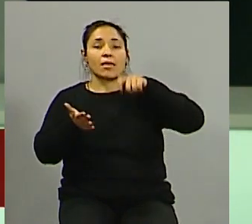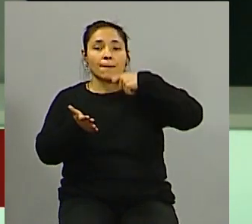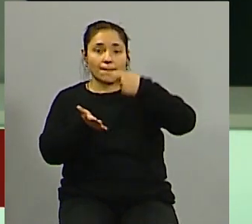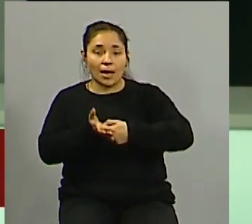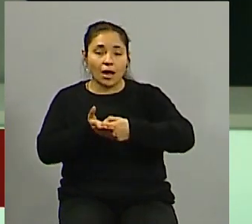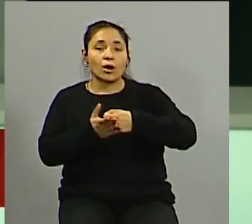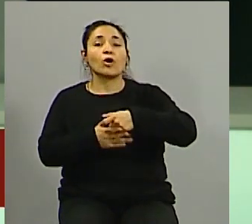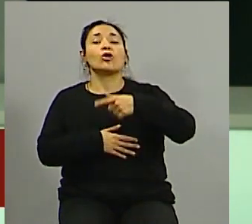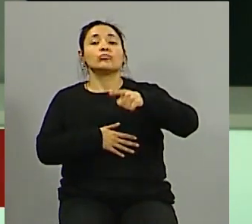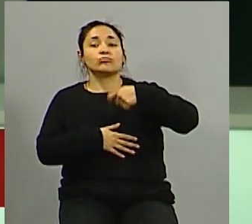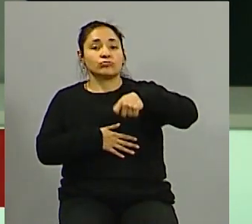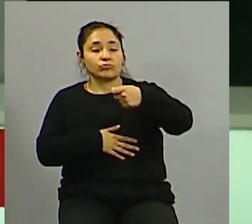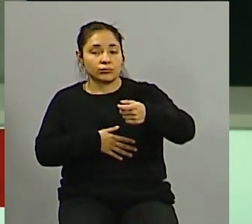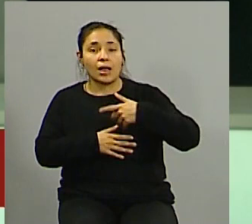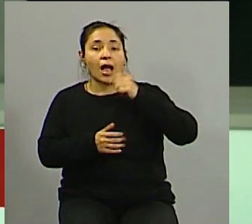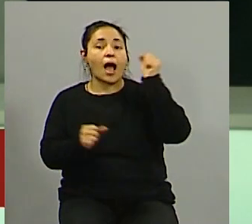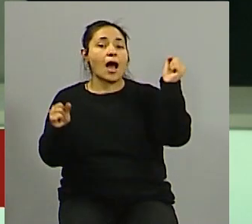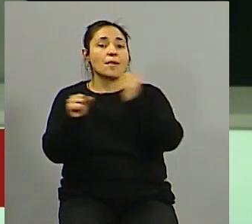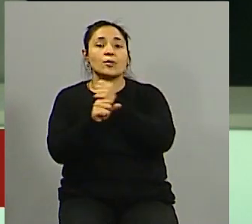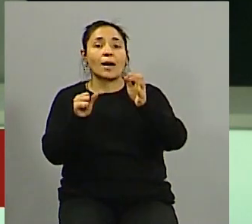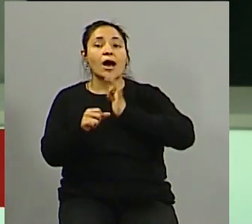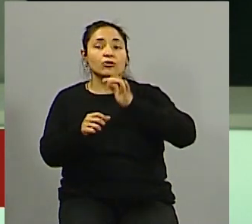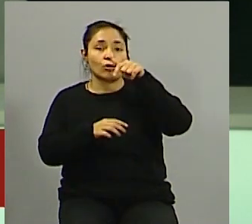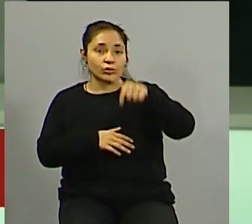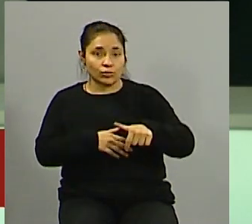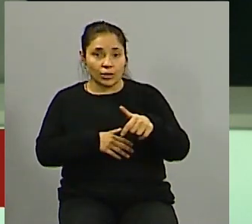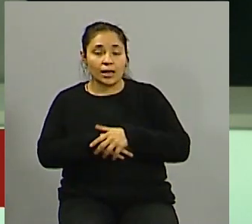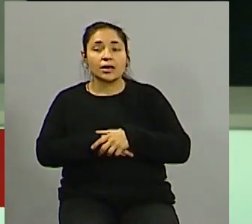previsional que se terminó de aprobar este